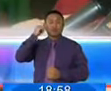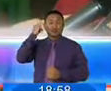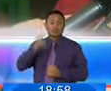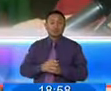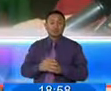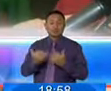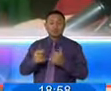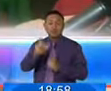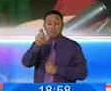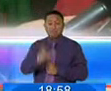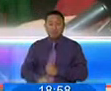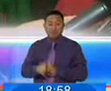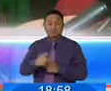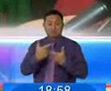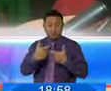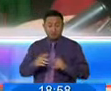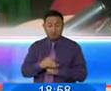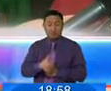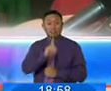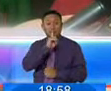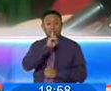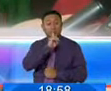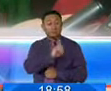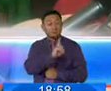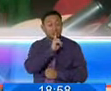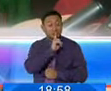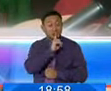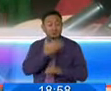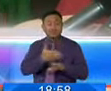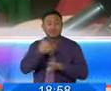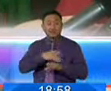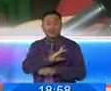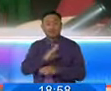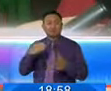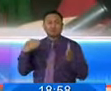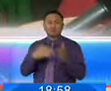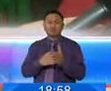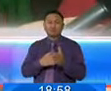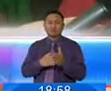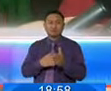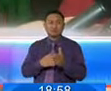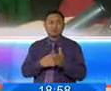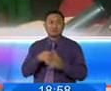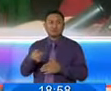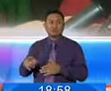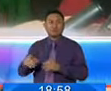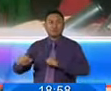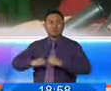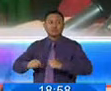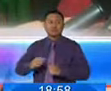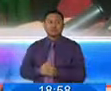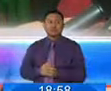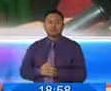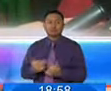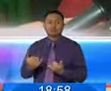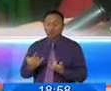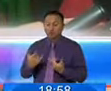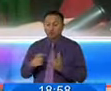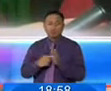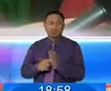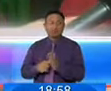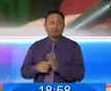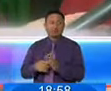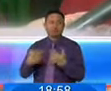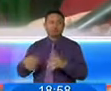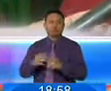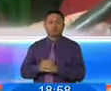voces de gente libre, de gente honesta, que se ha opuesto a este tipo de axioma que hoy por hoy nos demuestra que ha sido un gran